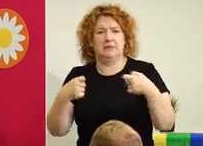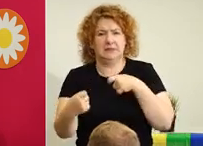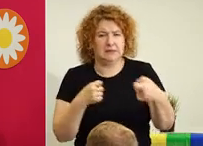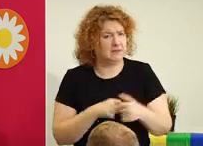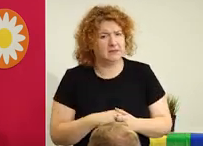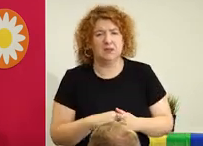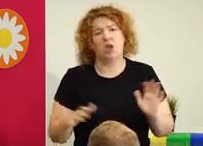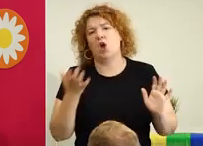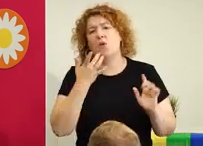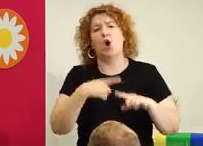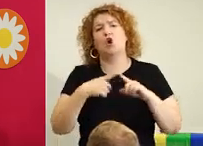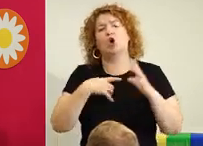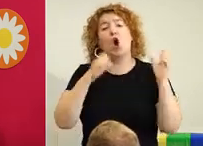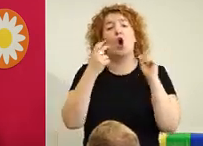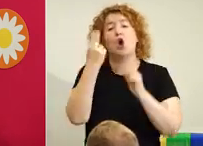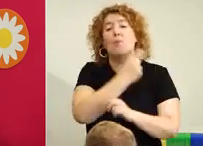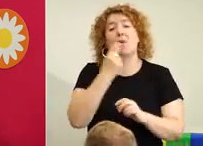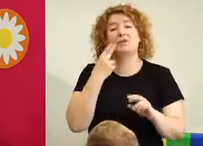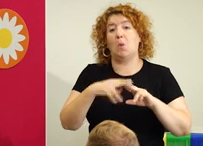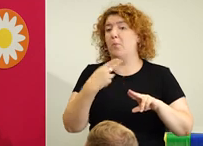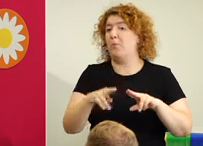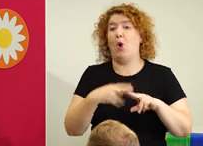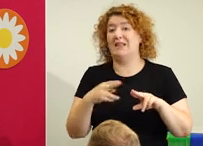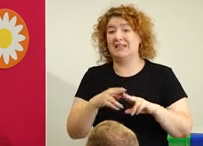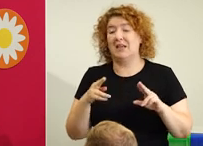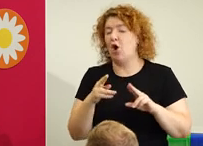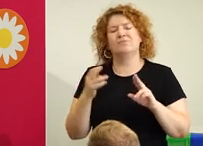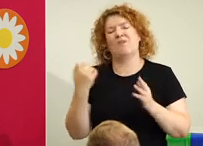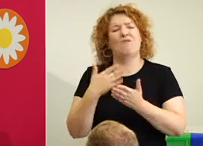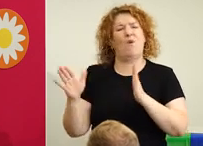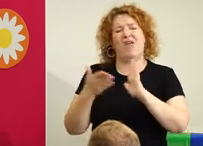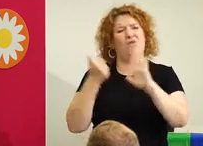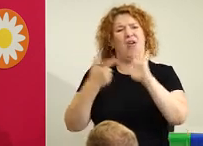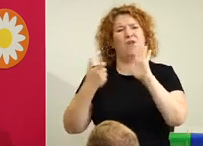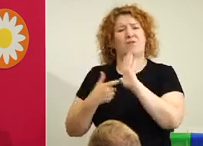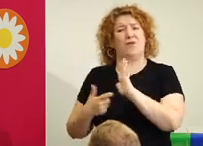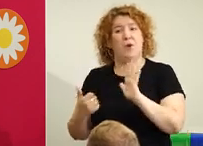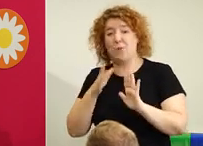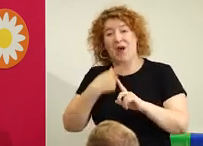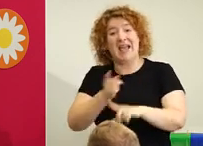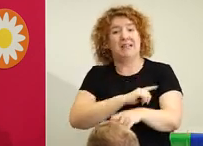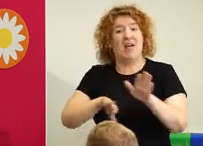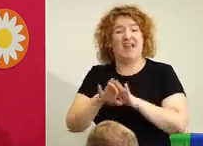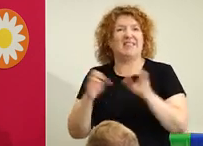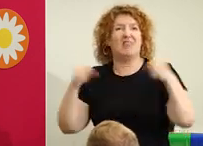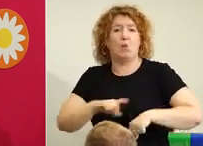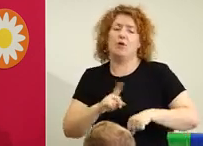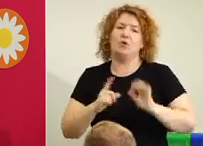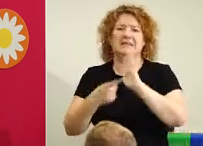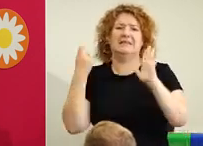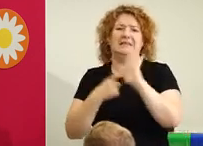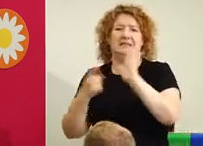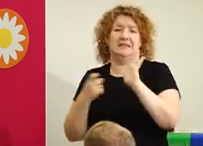que desaparecer de los compromisos políticos porque no generan el consenso de las derechas y de las extremas derechas. Y con eso se consigue que